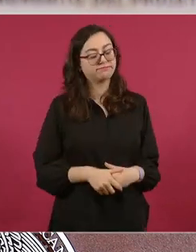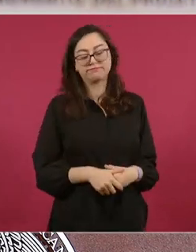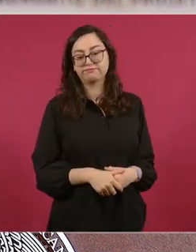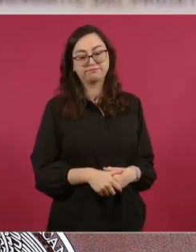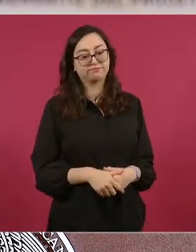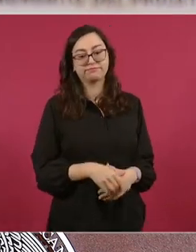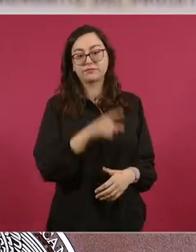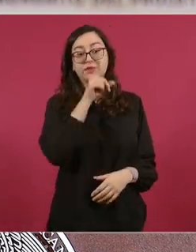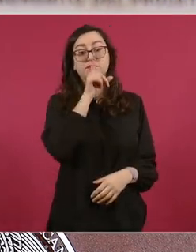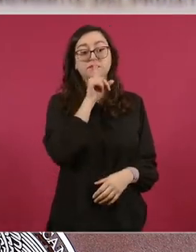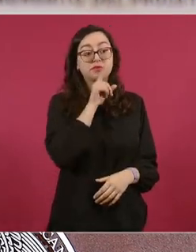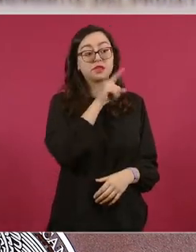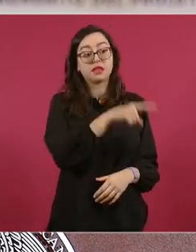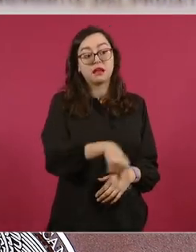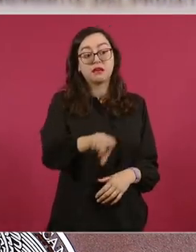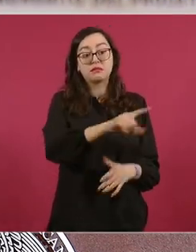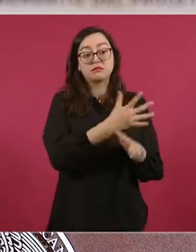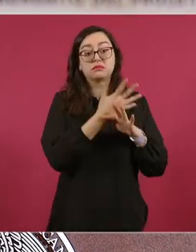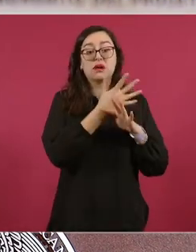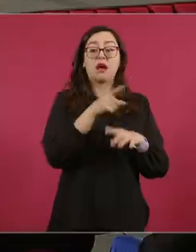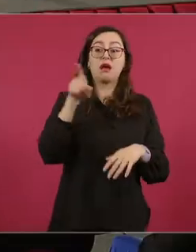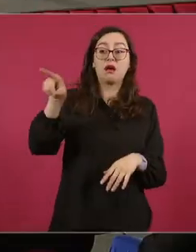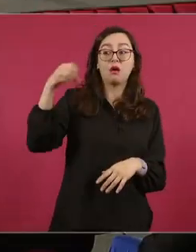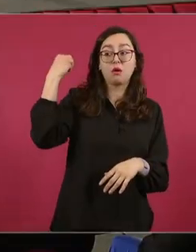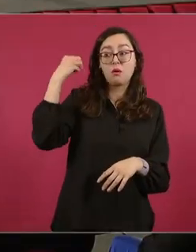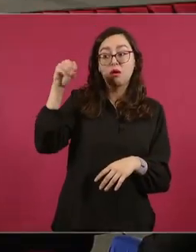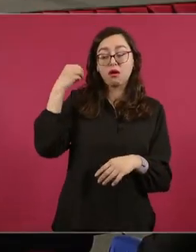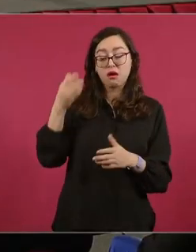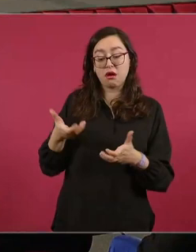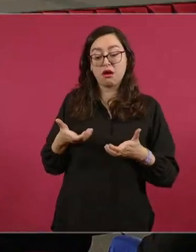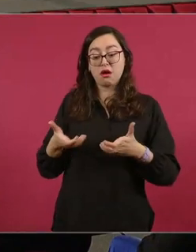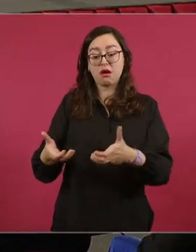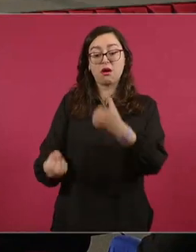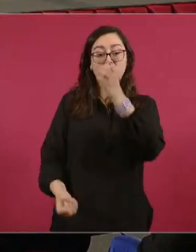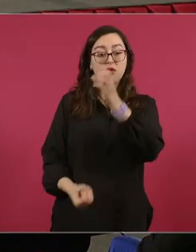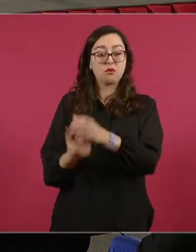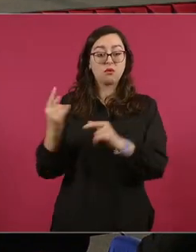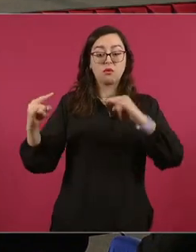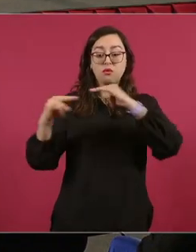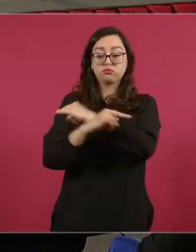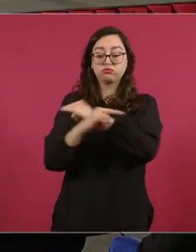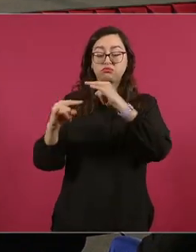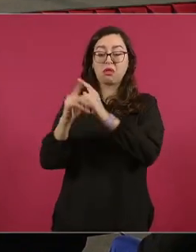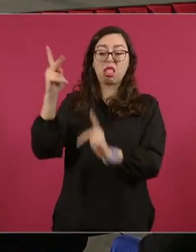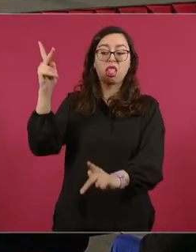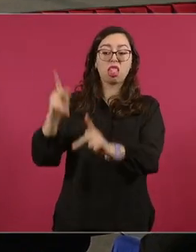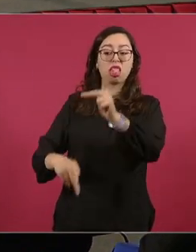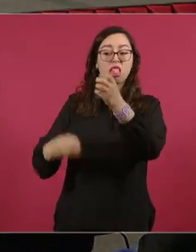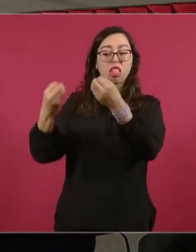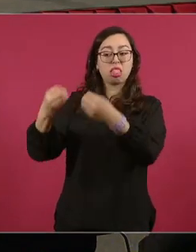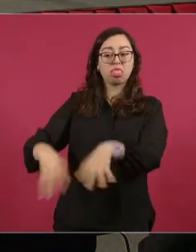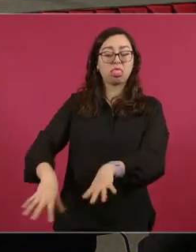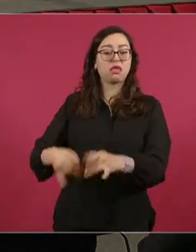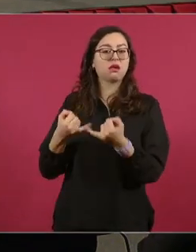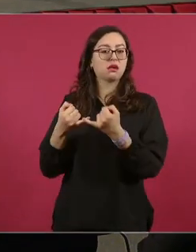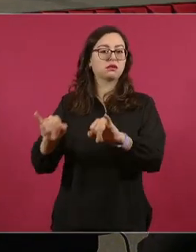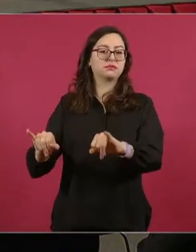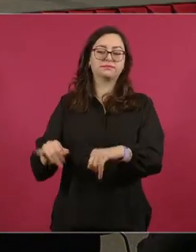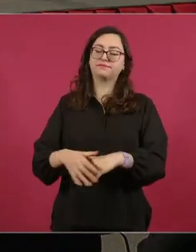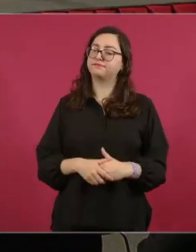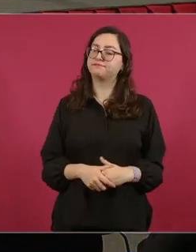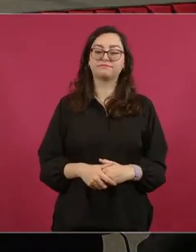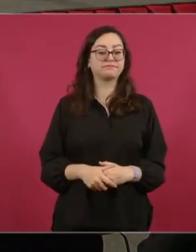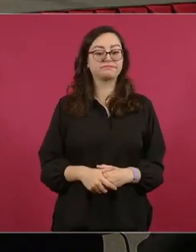inauguró inconclusa. Los periódicos Reforma y El Universal publicaron el 5 de febrero una noticia